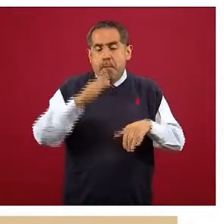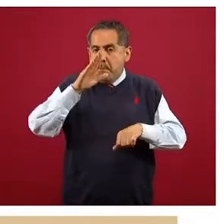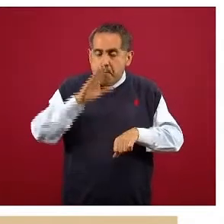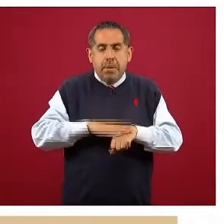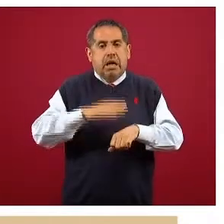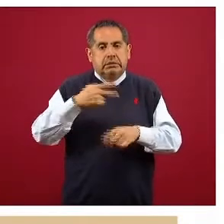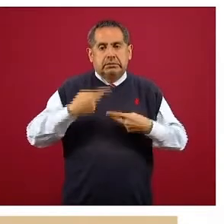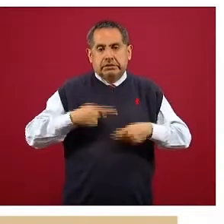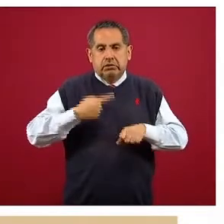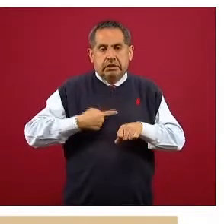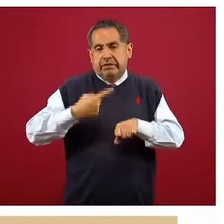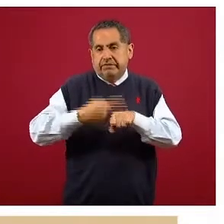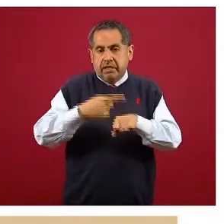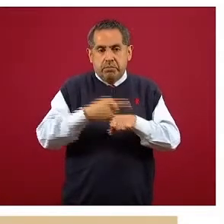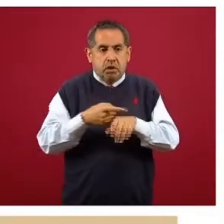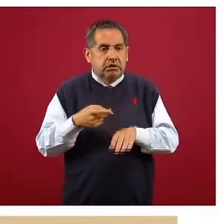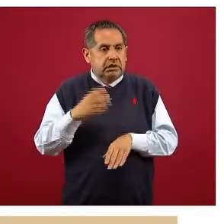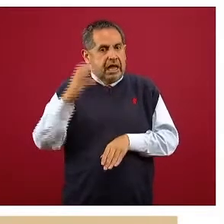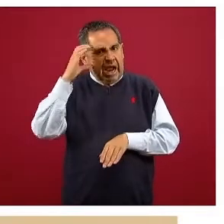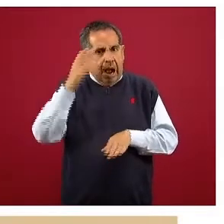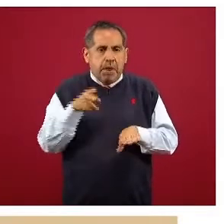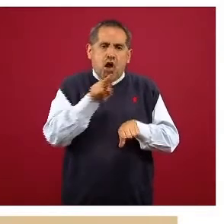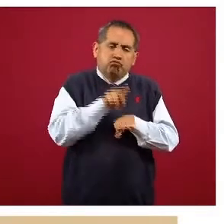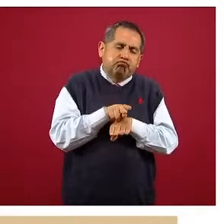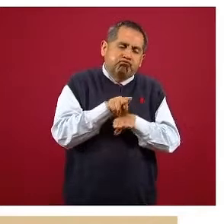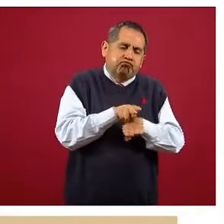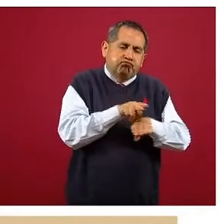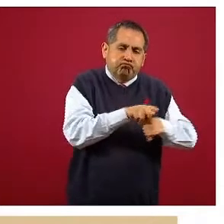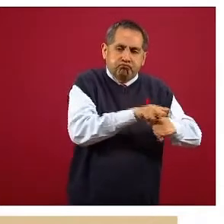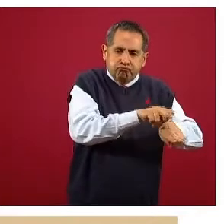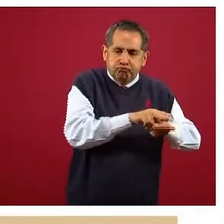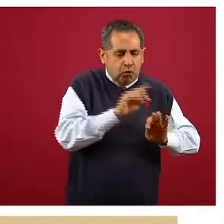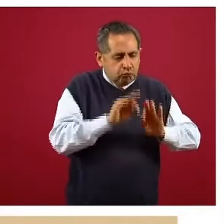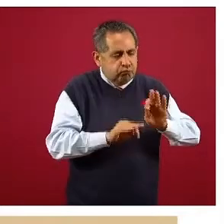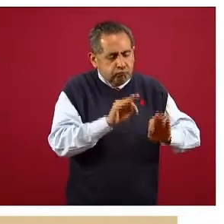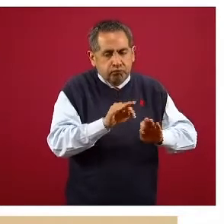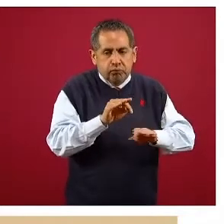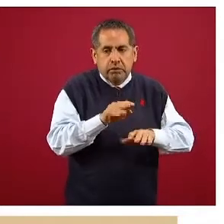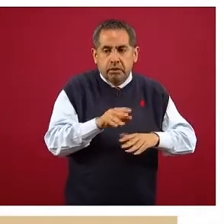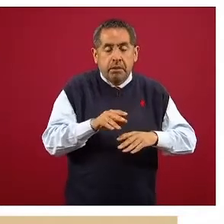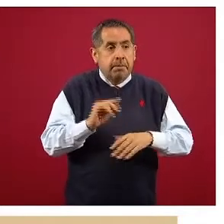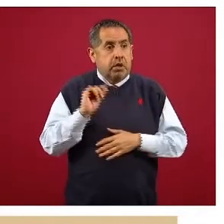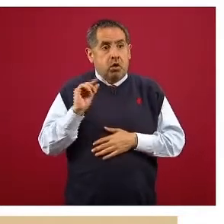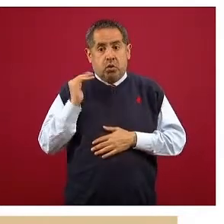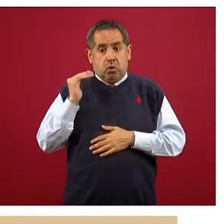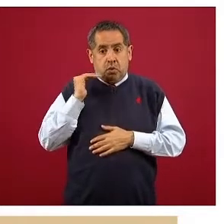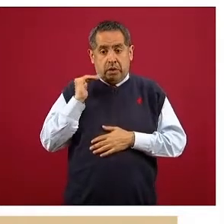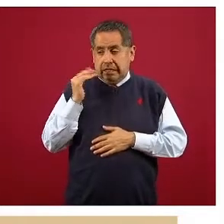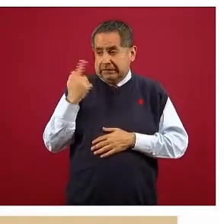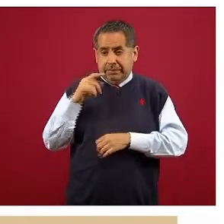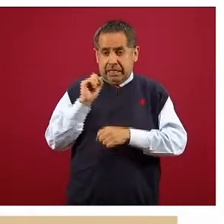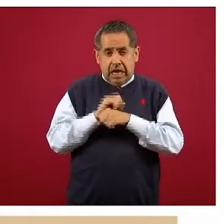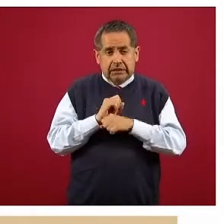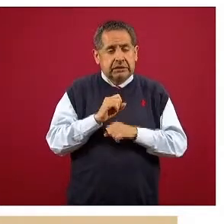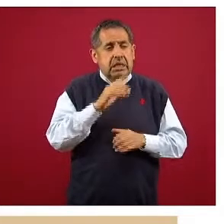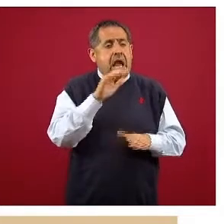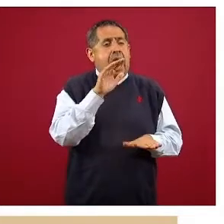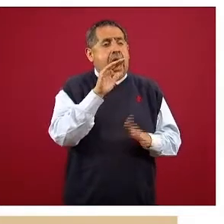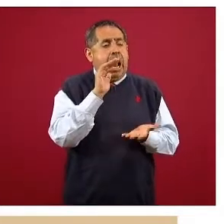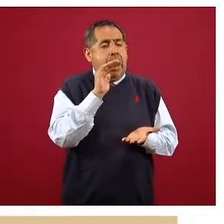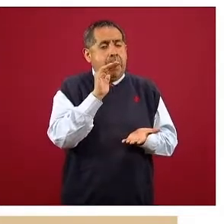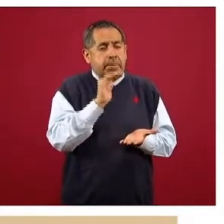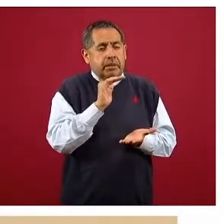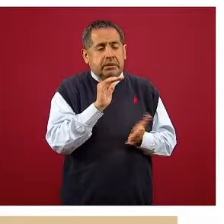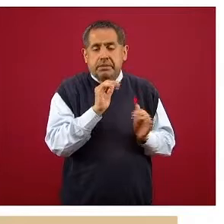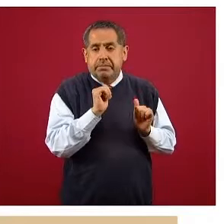mayor cantidad de ocupación. Sin embargo, han podido también en los últimos, ya no solo días, sino semanas, poder también